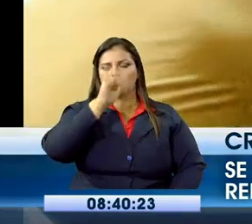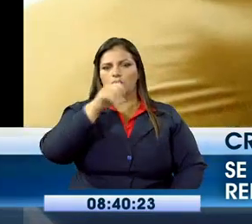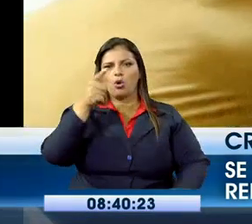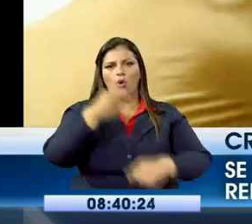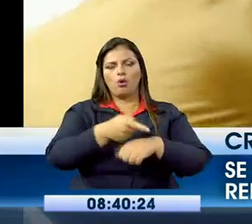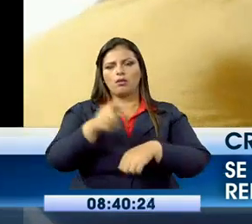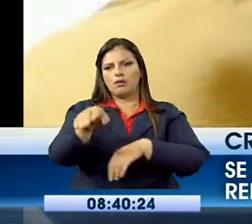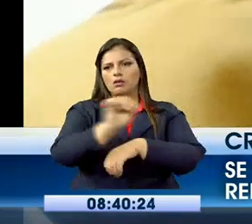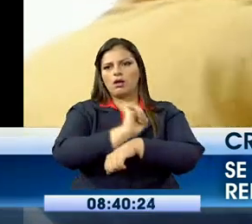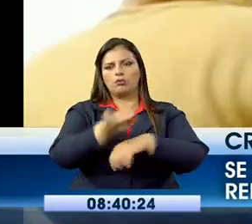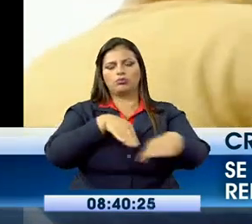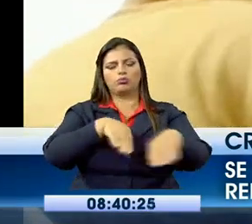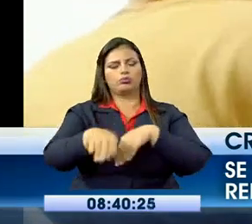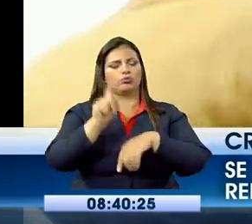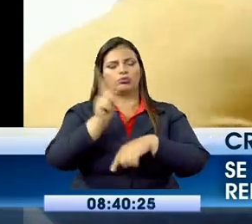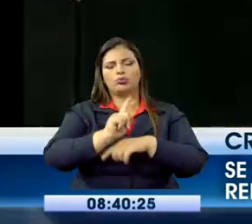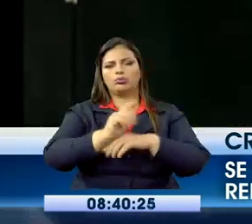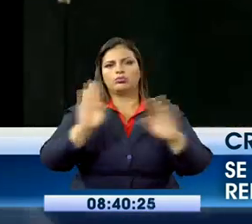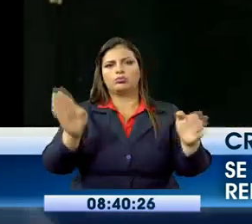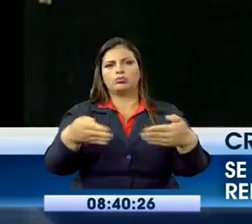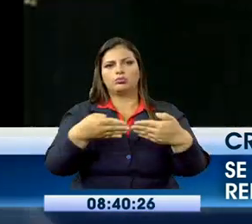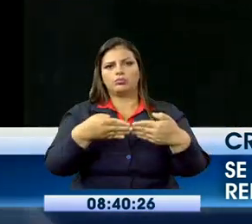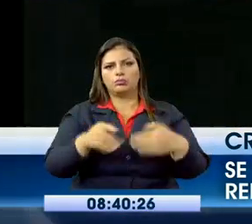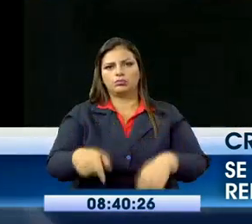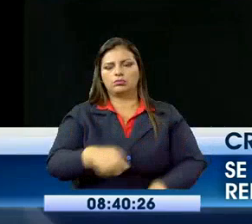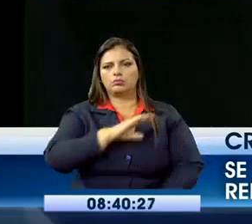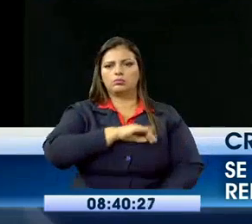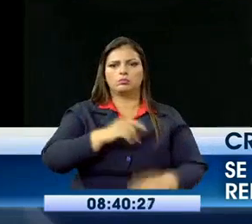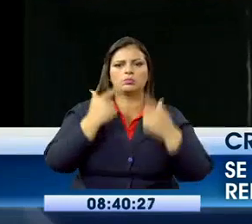policía resguardan el sitio.